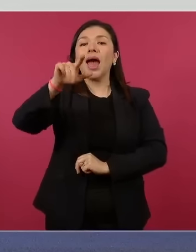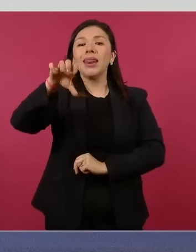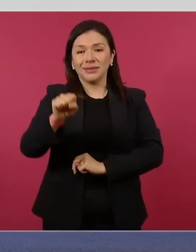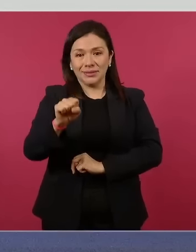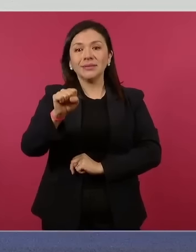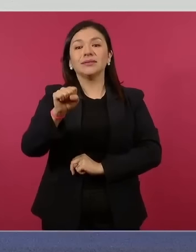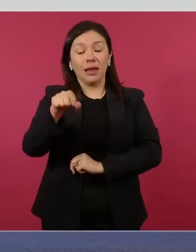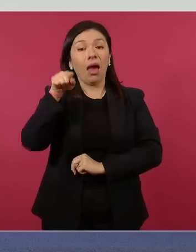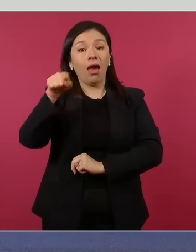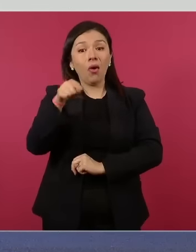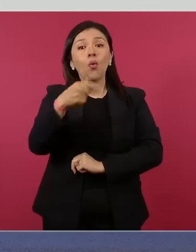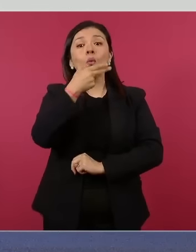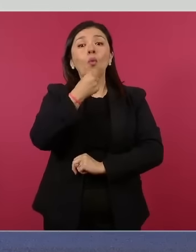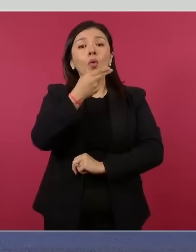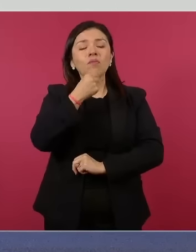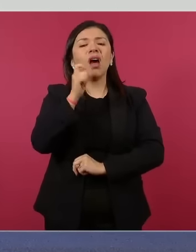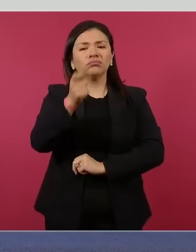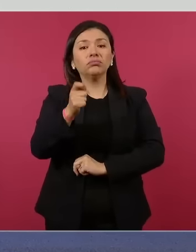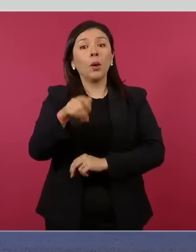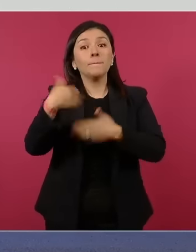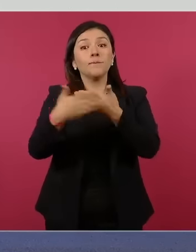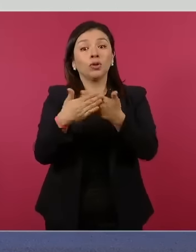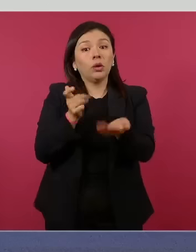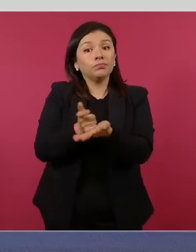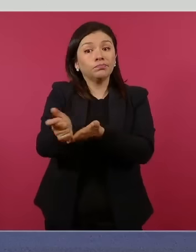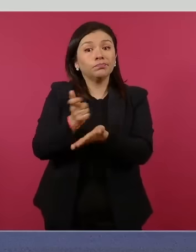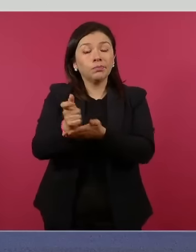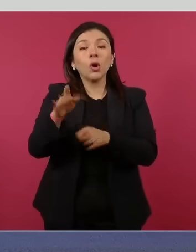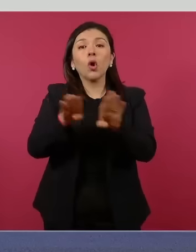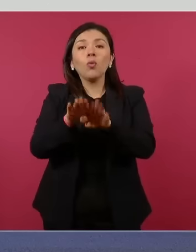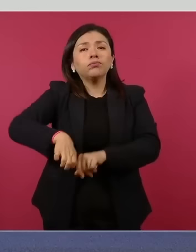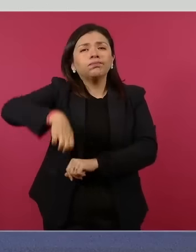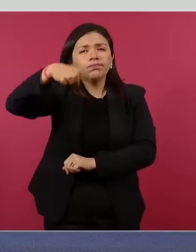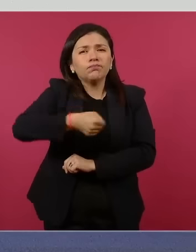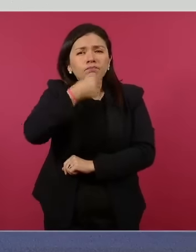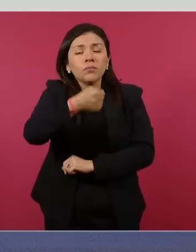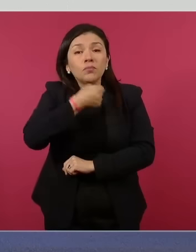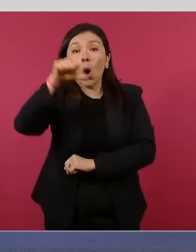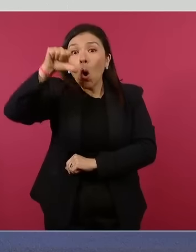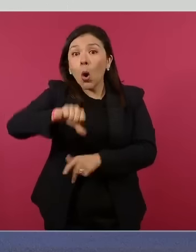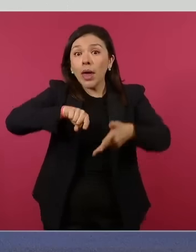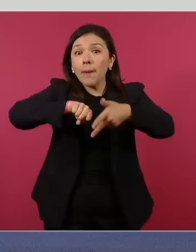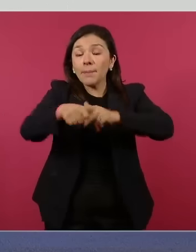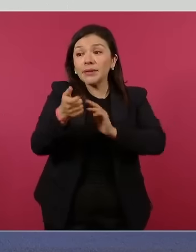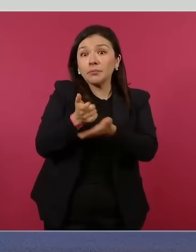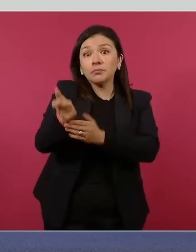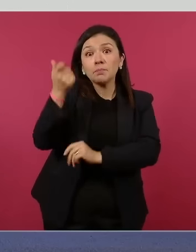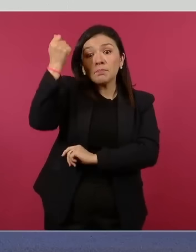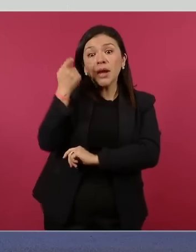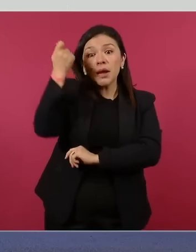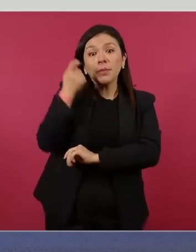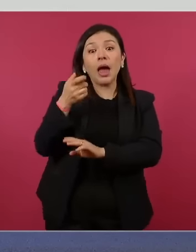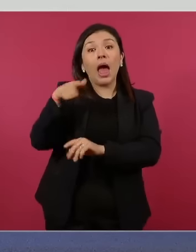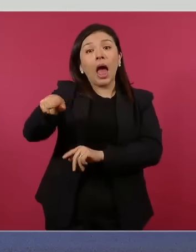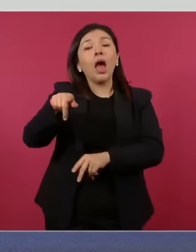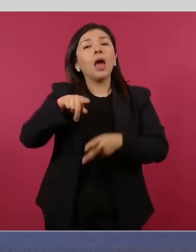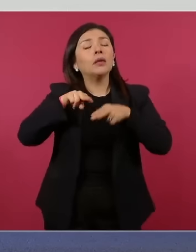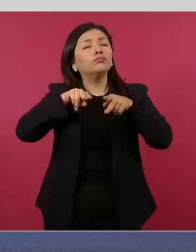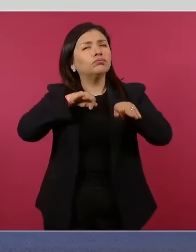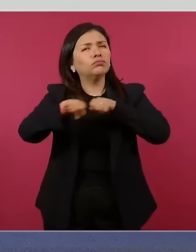Alvarado. Luis Leonardo, que va a recibir una pensión de vejez a partir del día de hoy, tenía 25 años